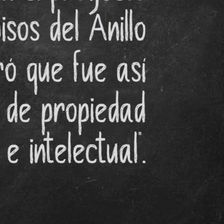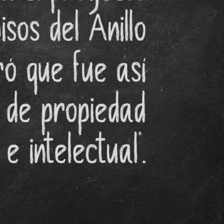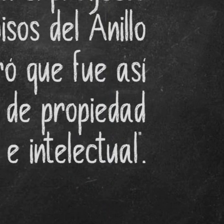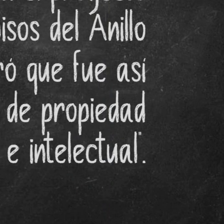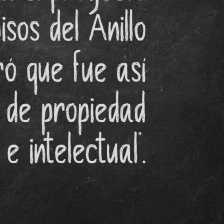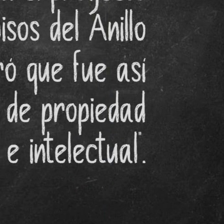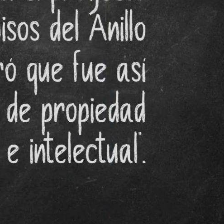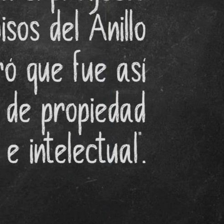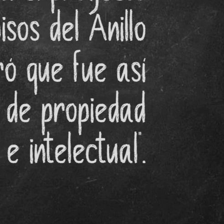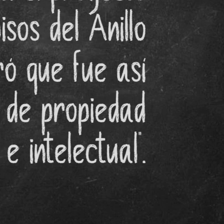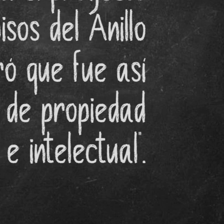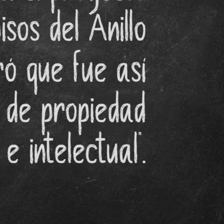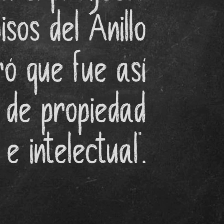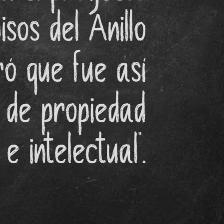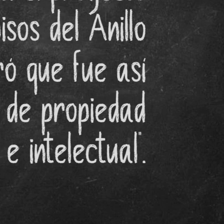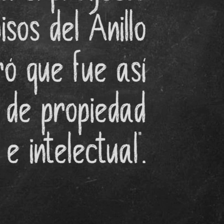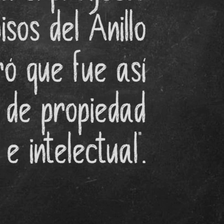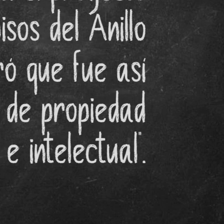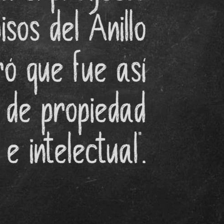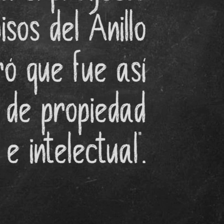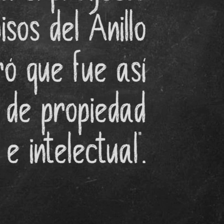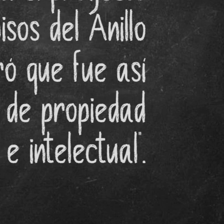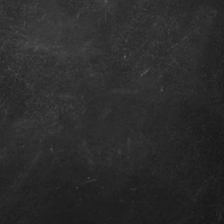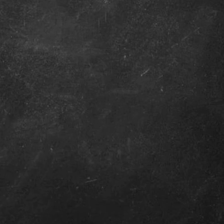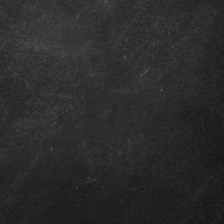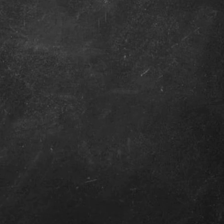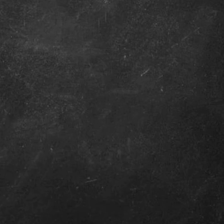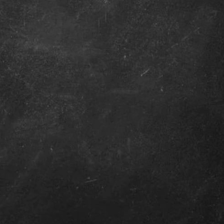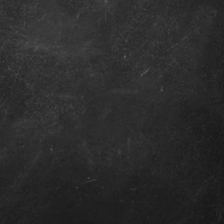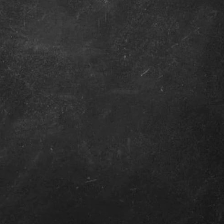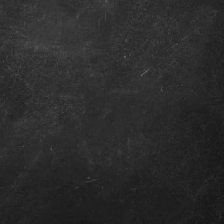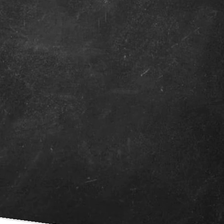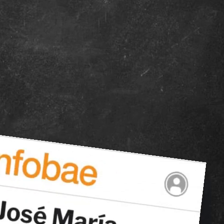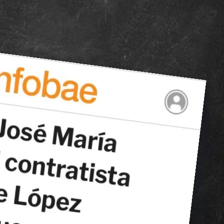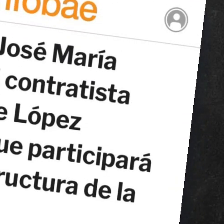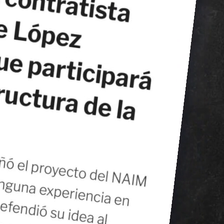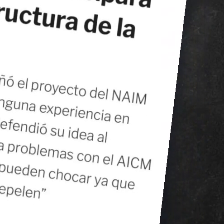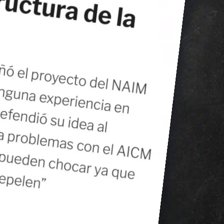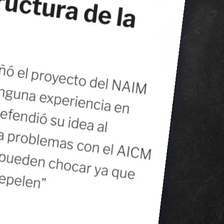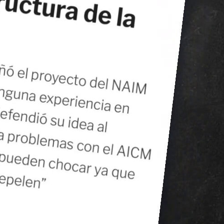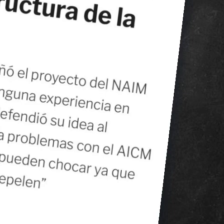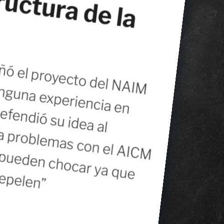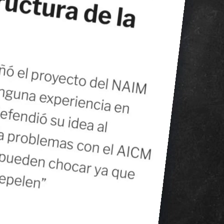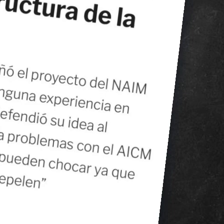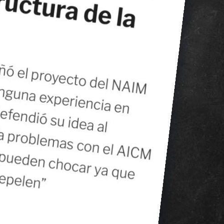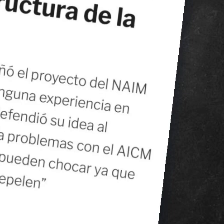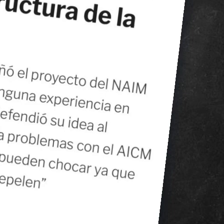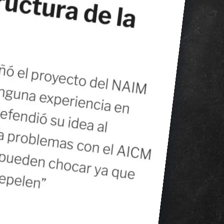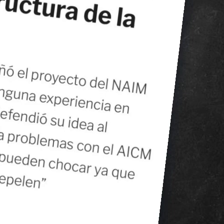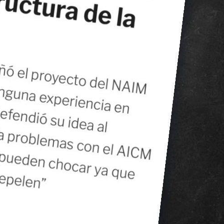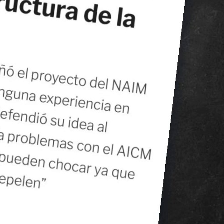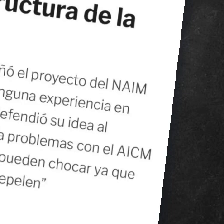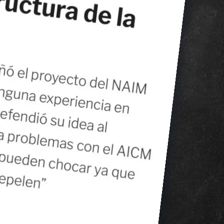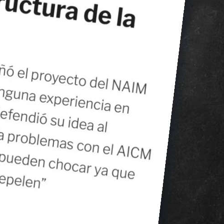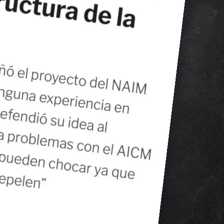Riobó aceptó posteriormente, diciendo que fue para proteger los diseños. Sí, ¿cómo no? También fue quien convenció a Andrés de abandonar Texcoco